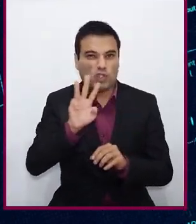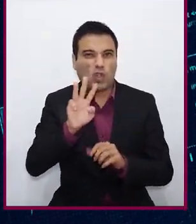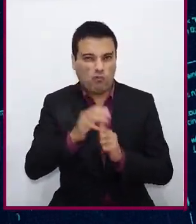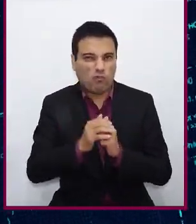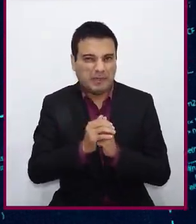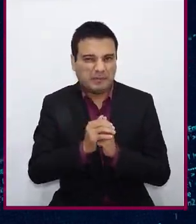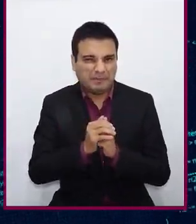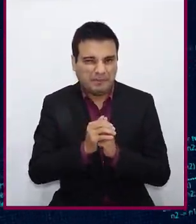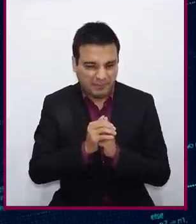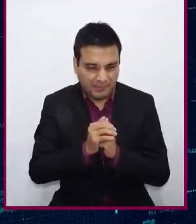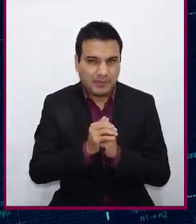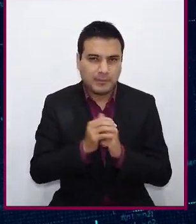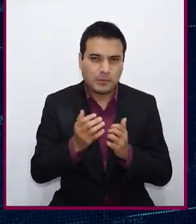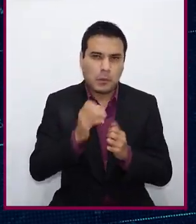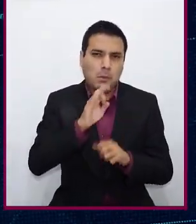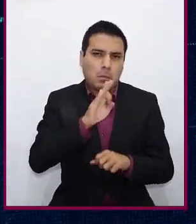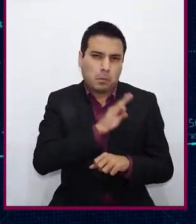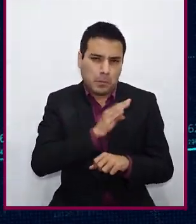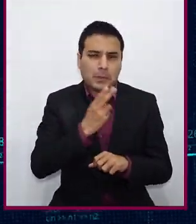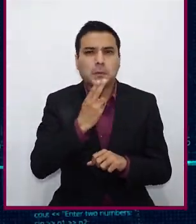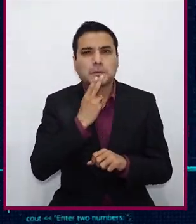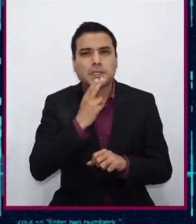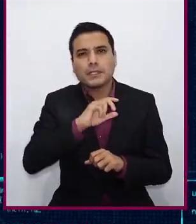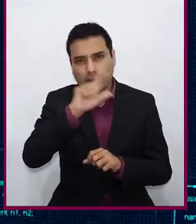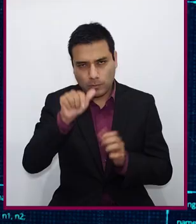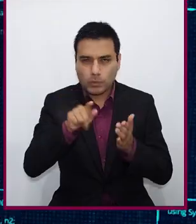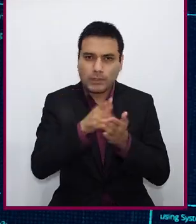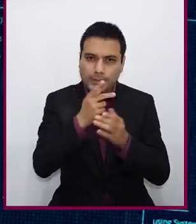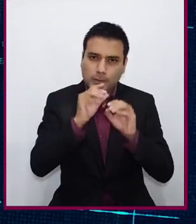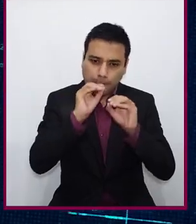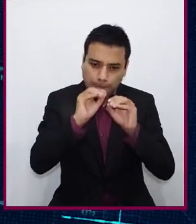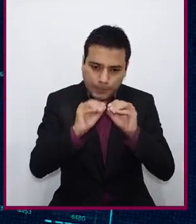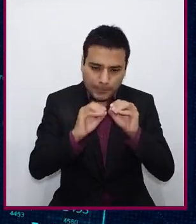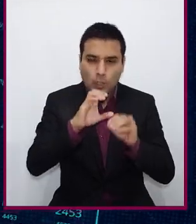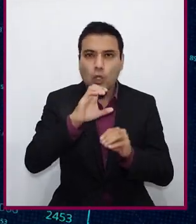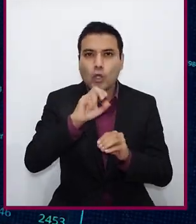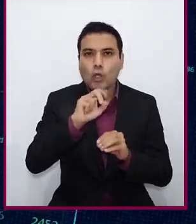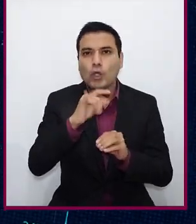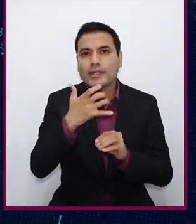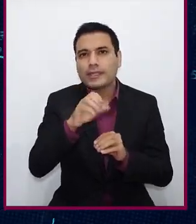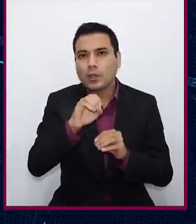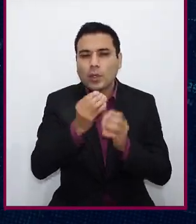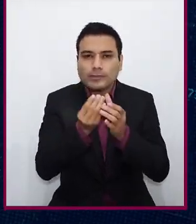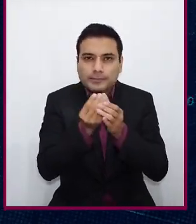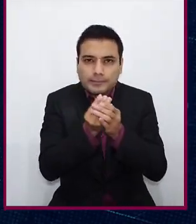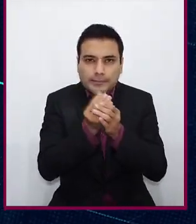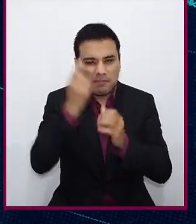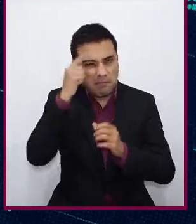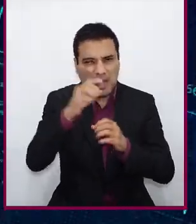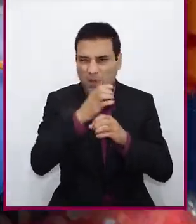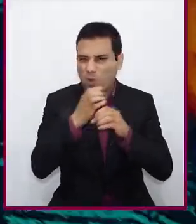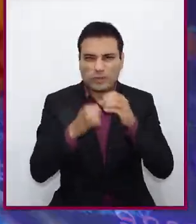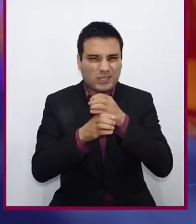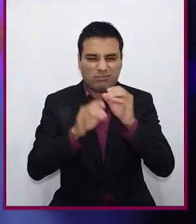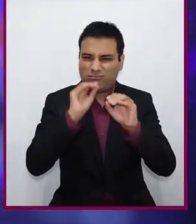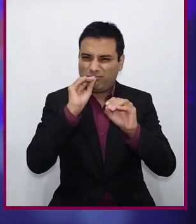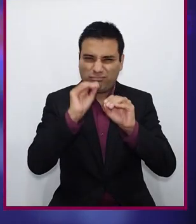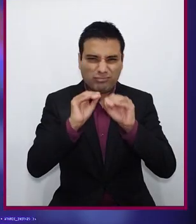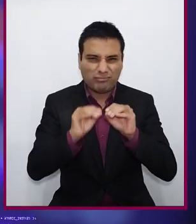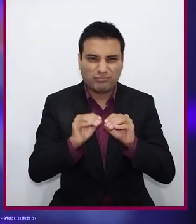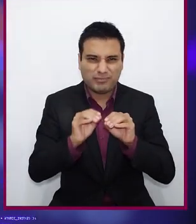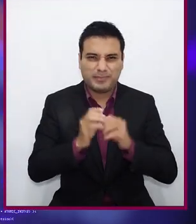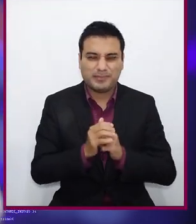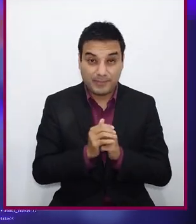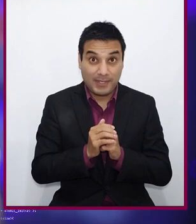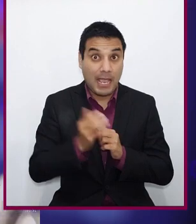simples y reutilizables de planos de código crear instancias individuales de objetos en su